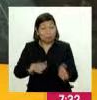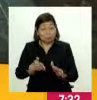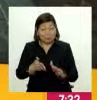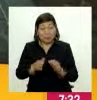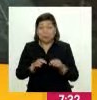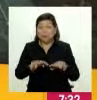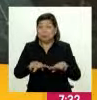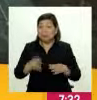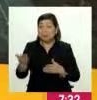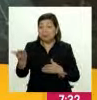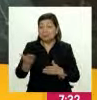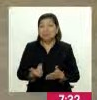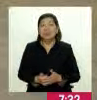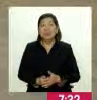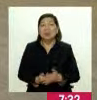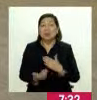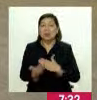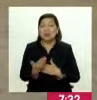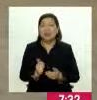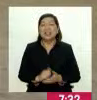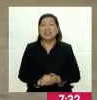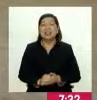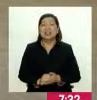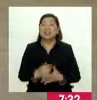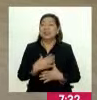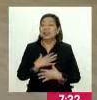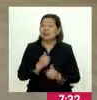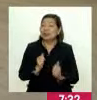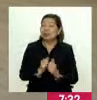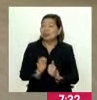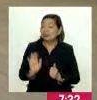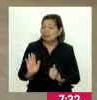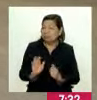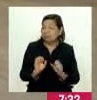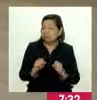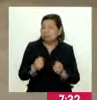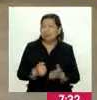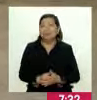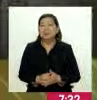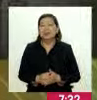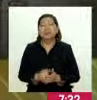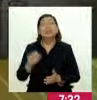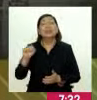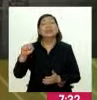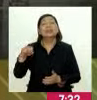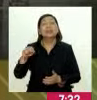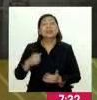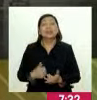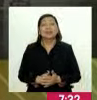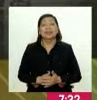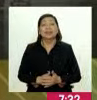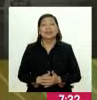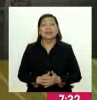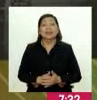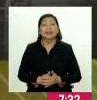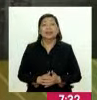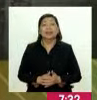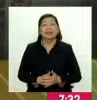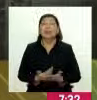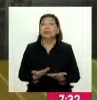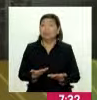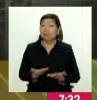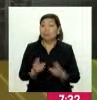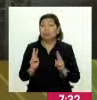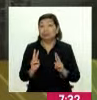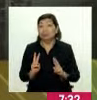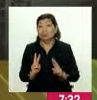protestas. Ministro, bienvenido. Muy buenos días, Nicolás. Es un gusto estar con ustedes. Y bueno, sí, efectivamente hay una cierta